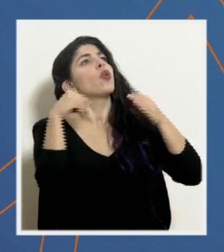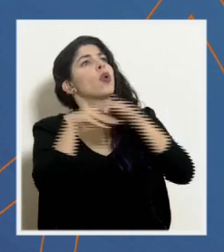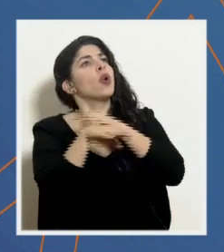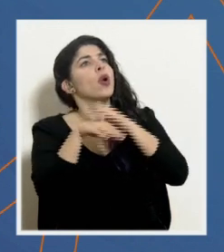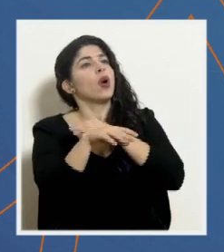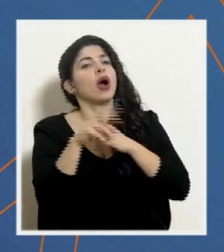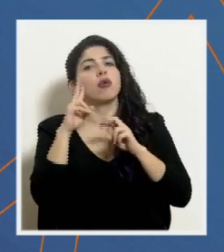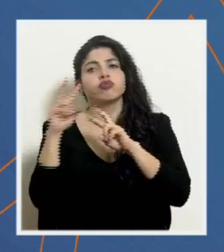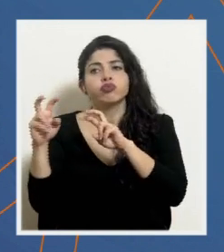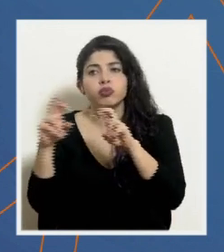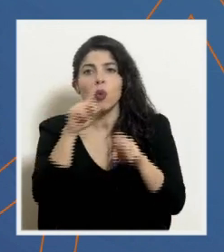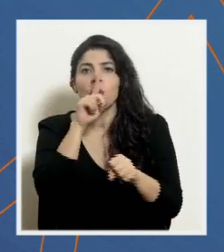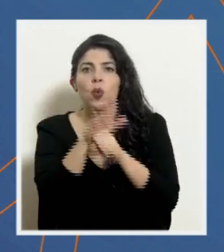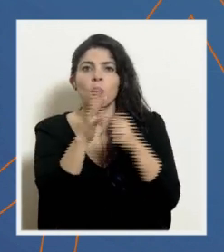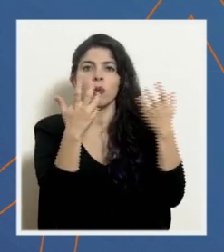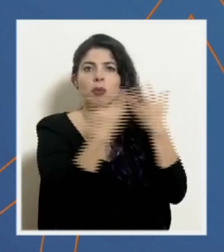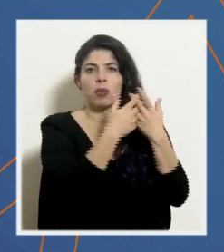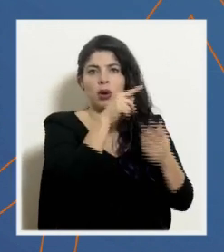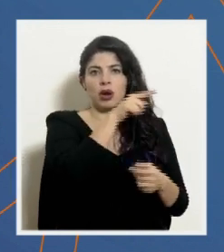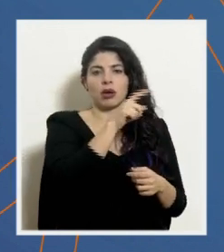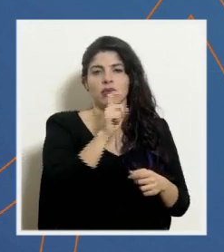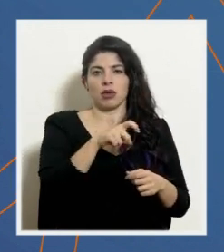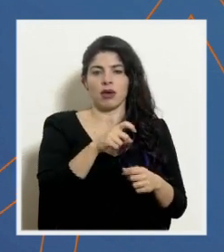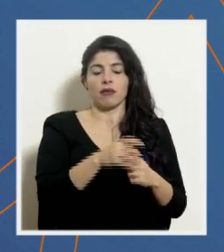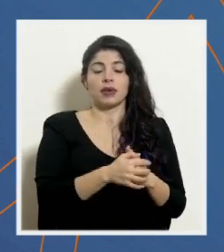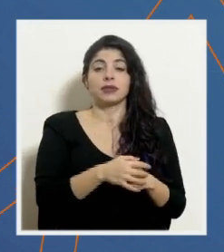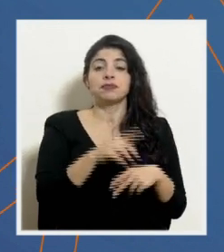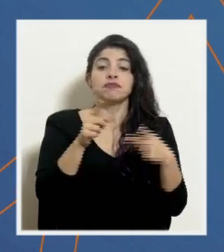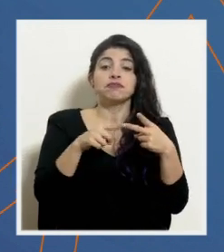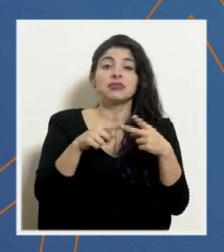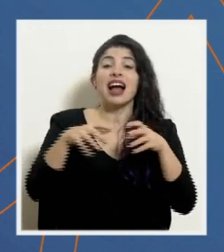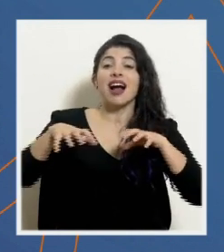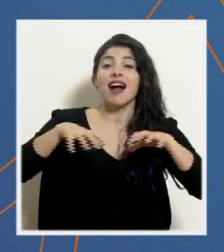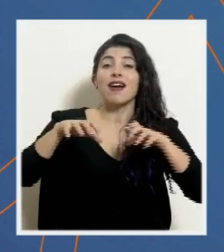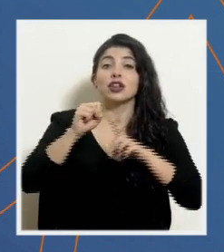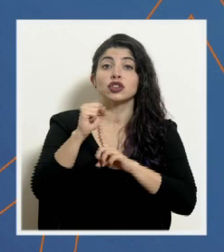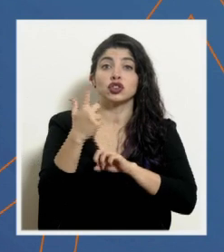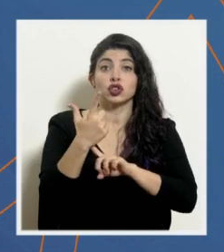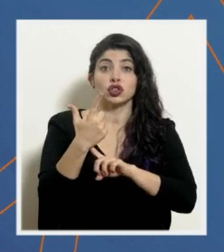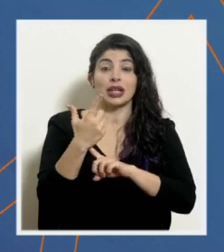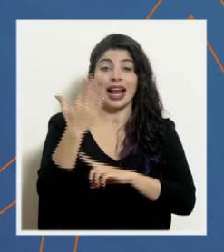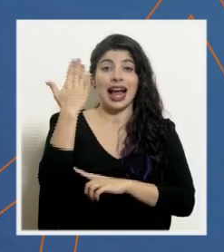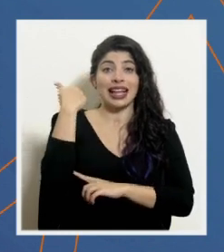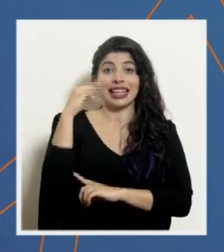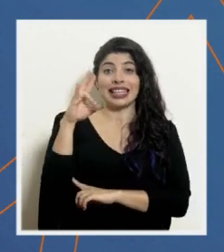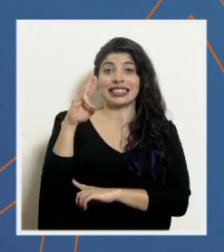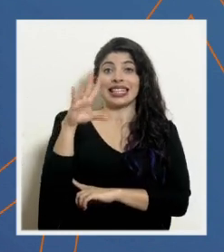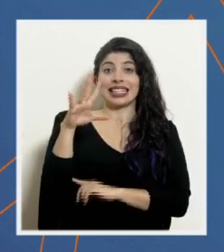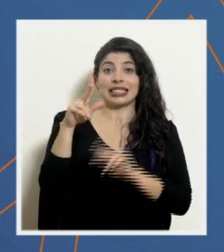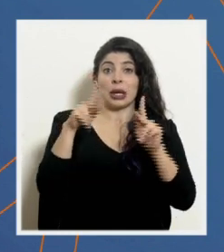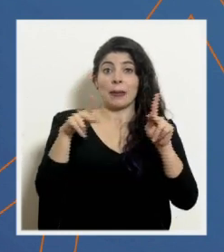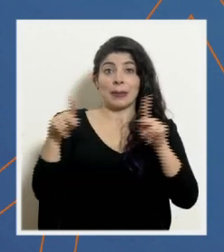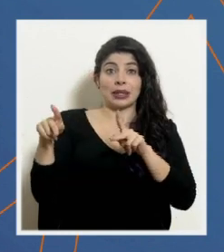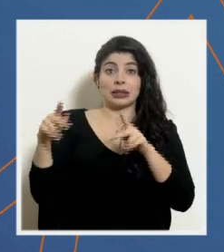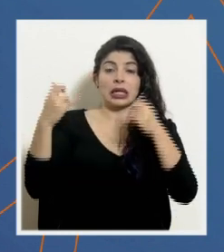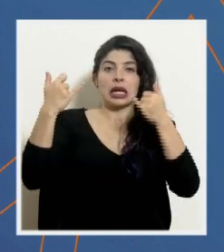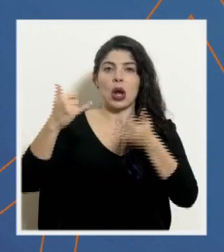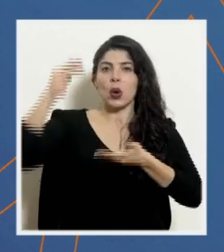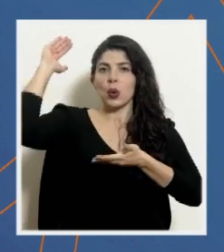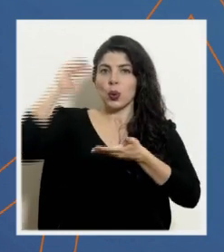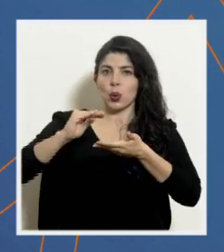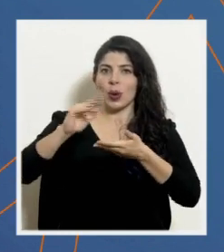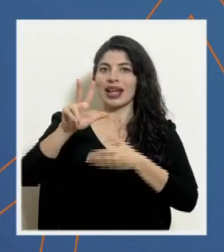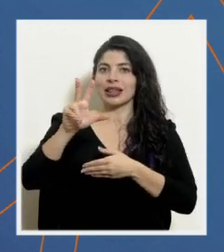el cumplimiento. Para eventos sociales se reduce de 75 personas a